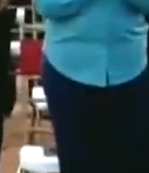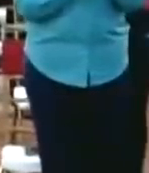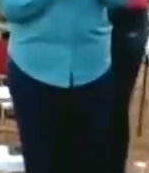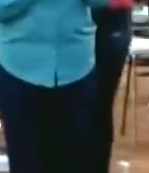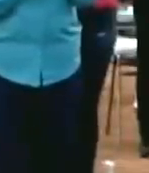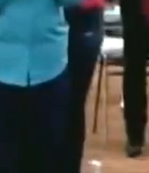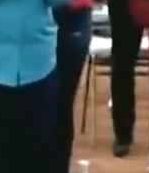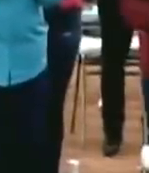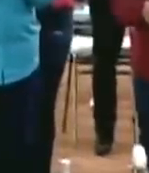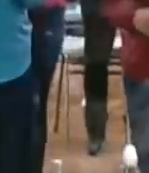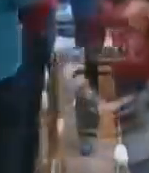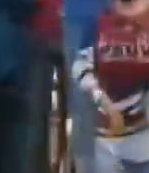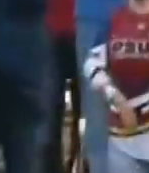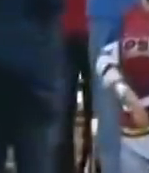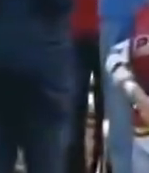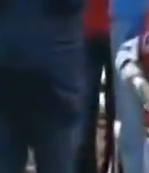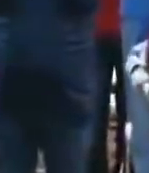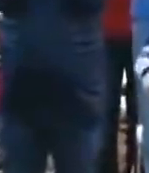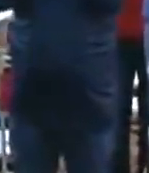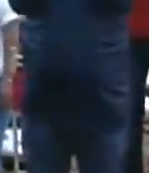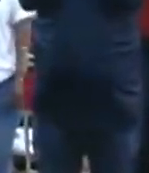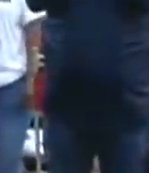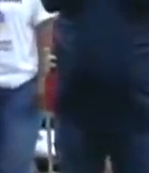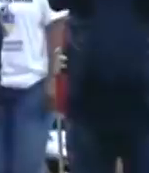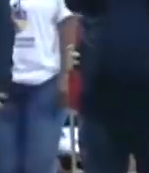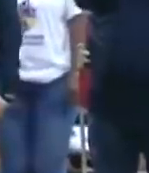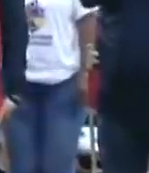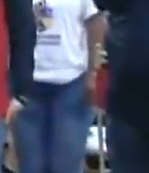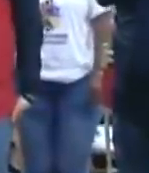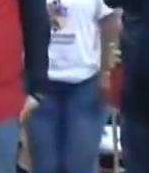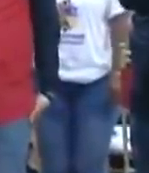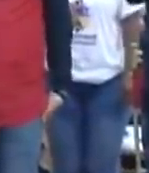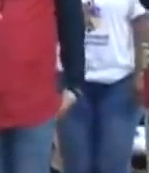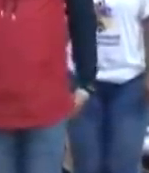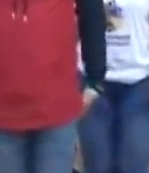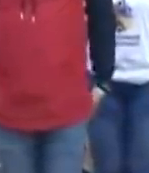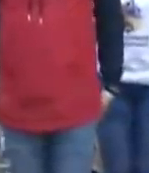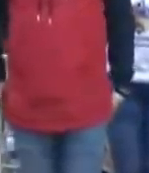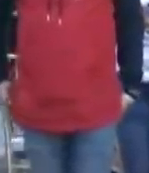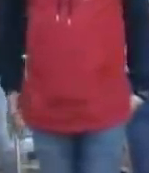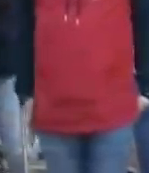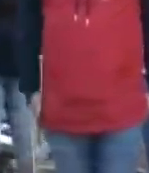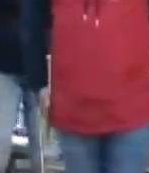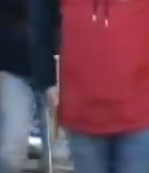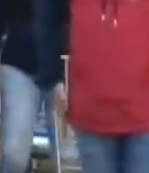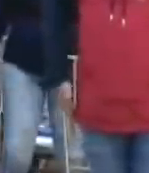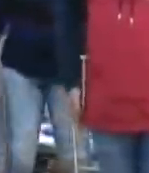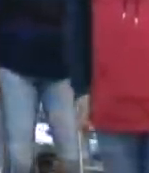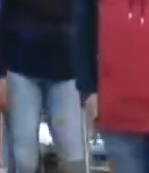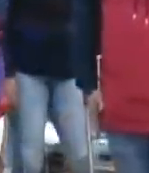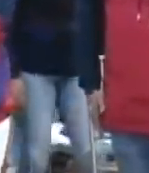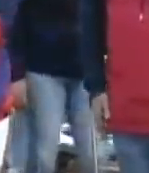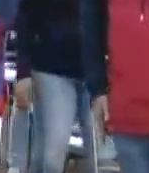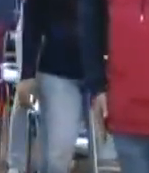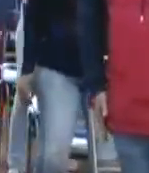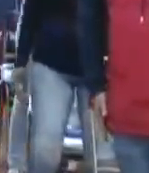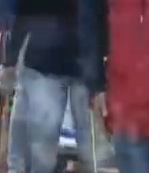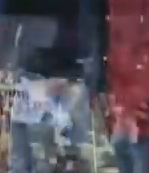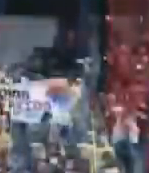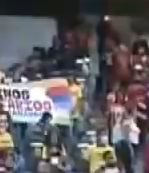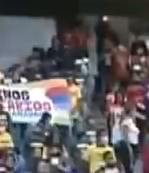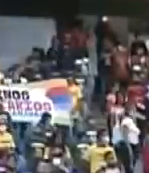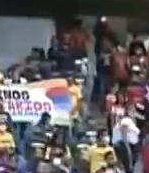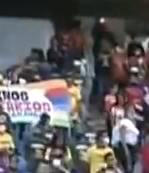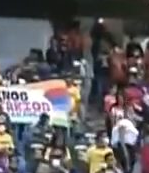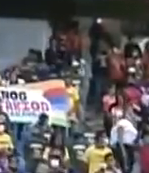comunidad. A lo largo y ancho de todo el estado La Guaira se han realizado más de 1000 asambleas con 5